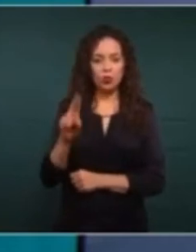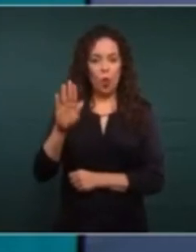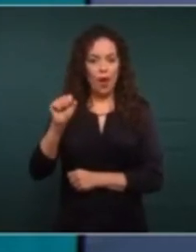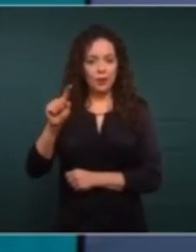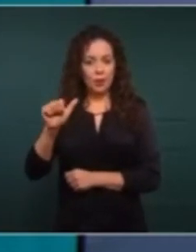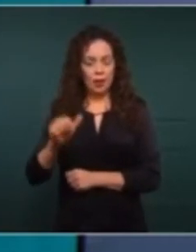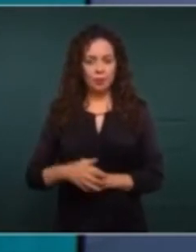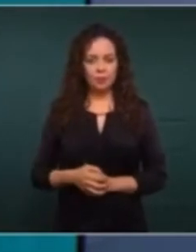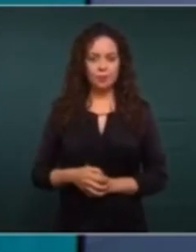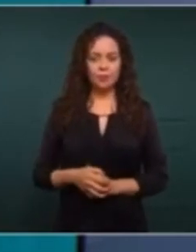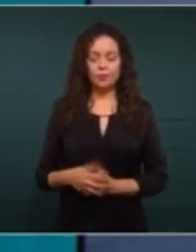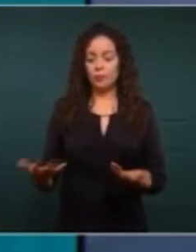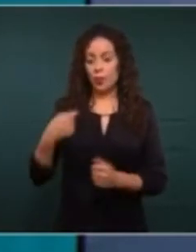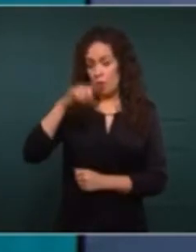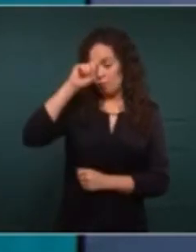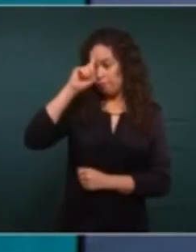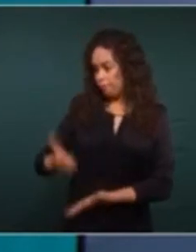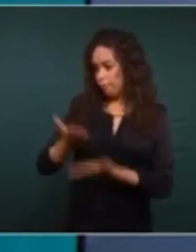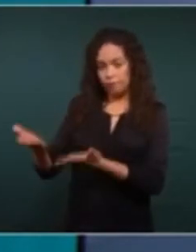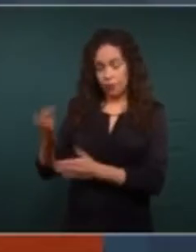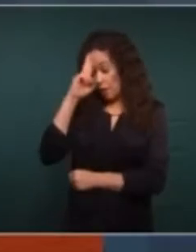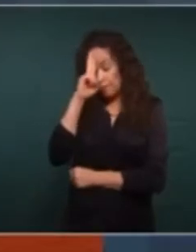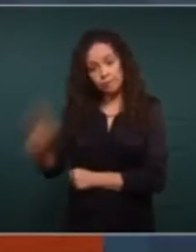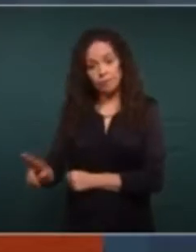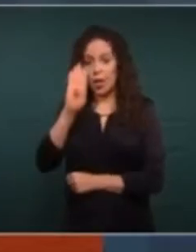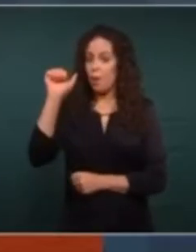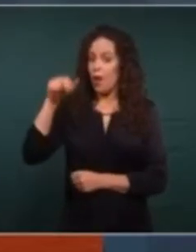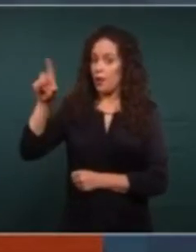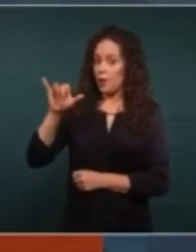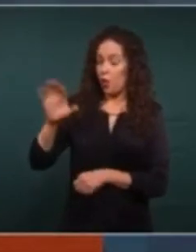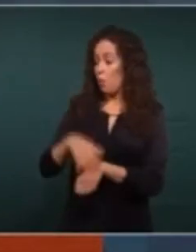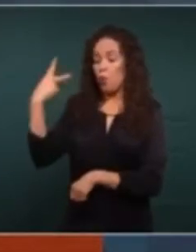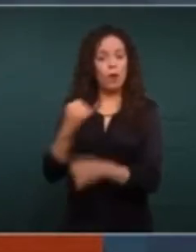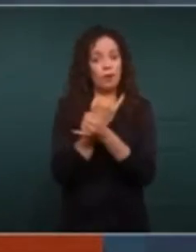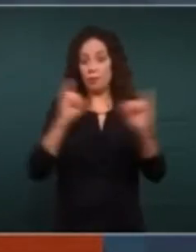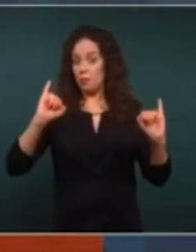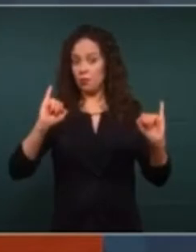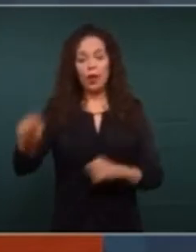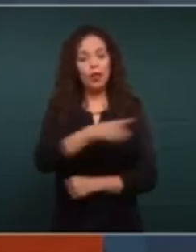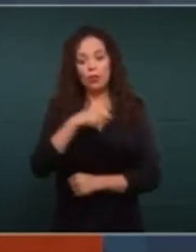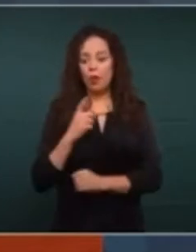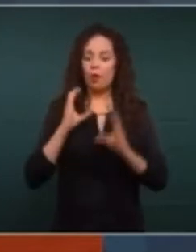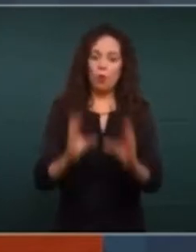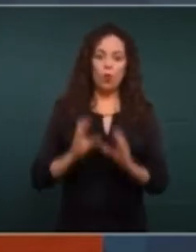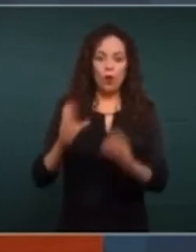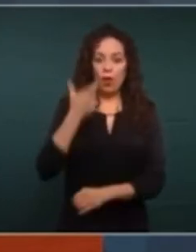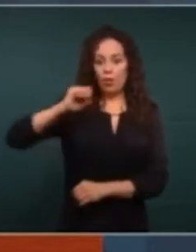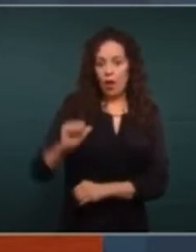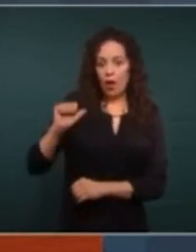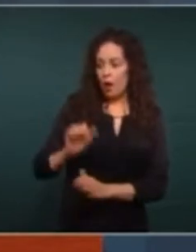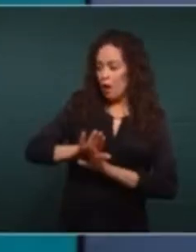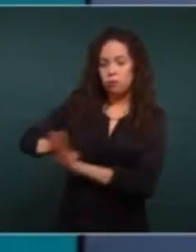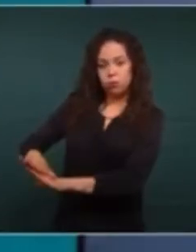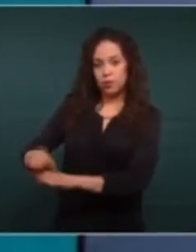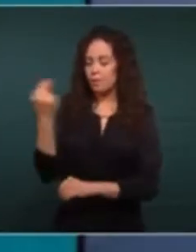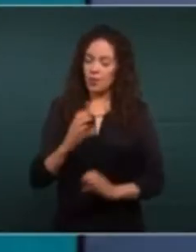Mi recomendación siempre al Banco de México, de manera respetuosa, porque es una entidad autónoma, es de que se cuiden las reservas,